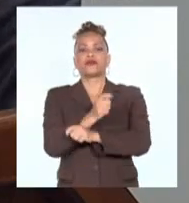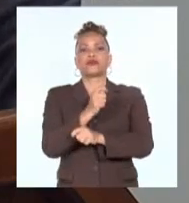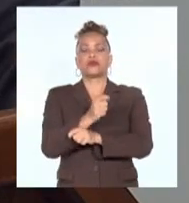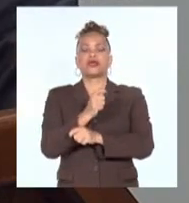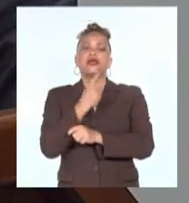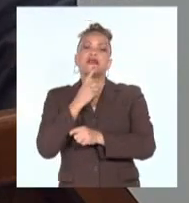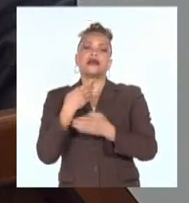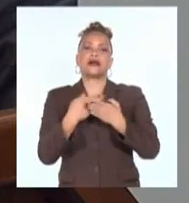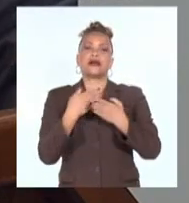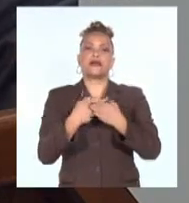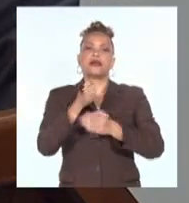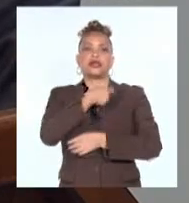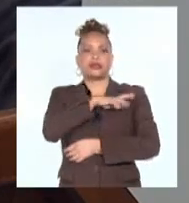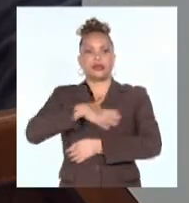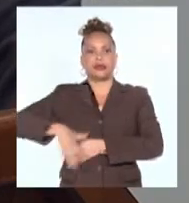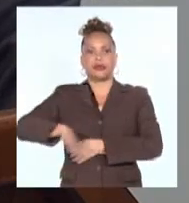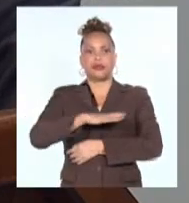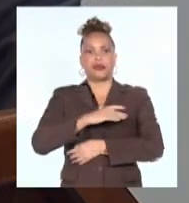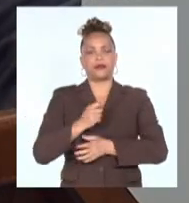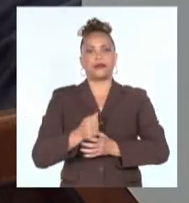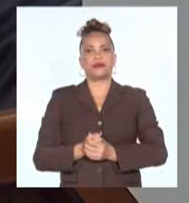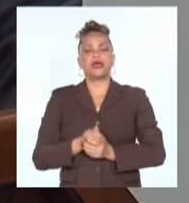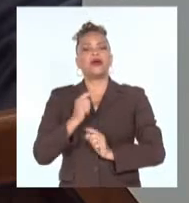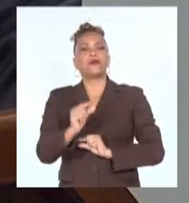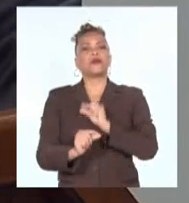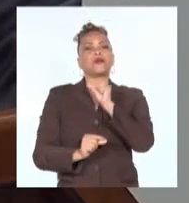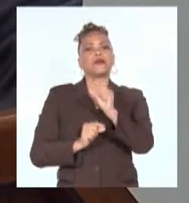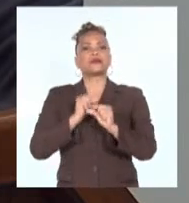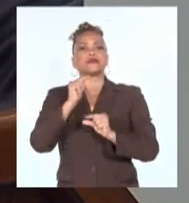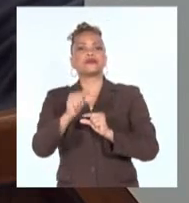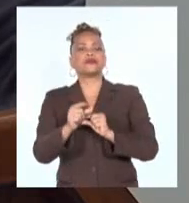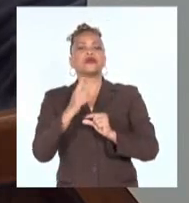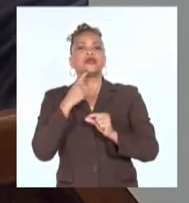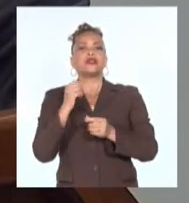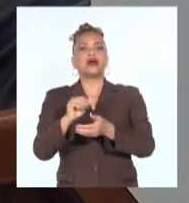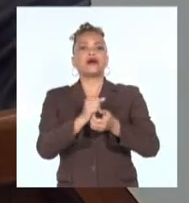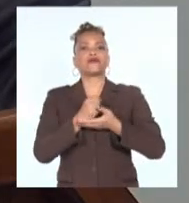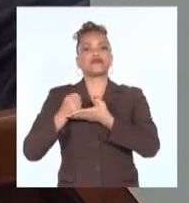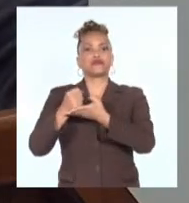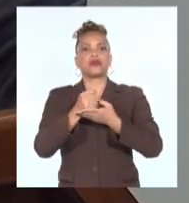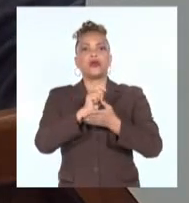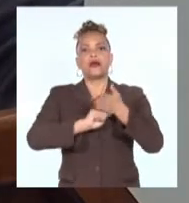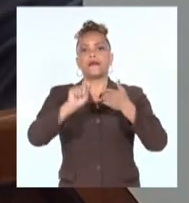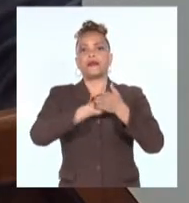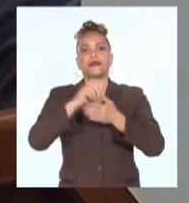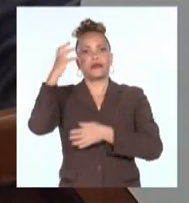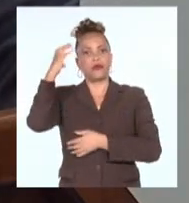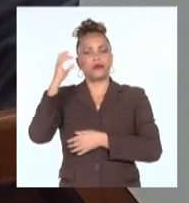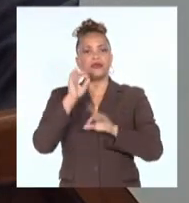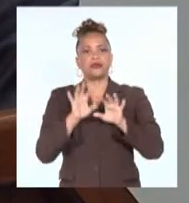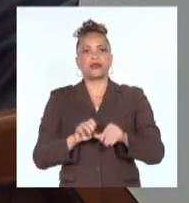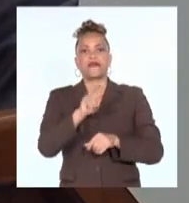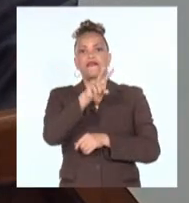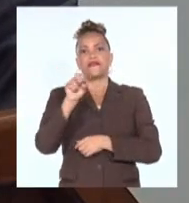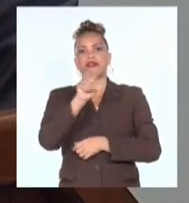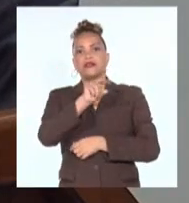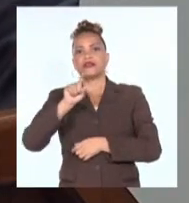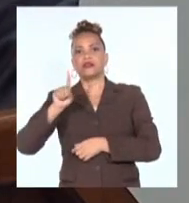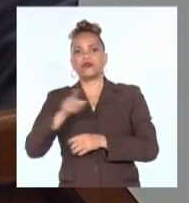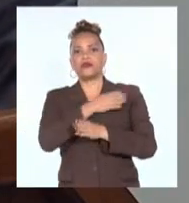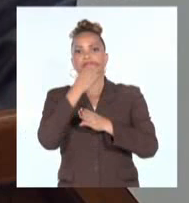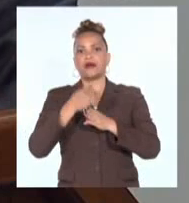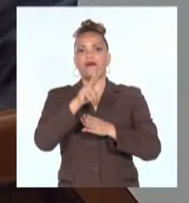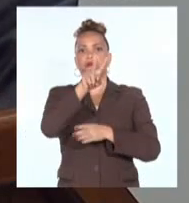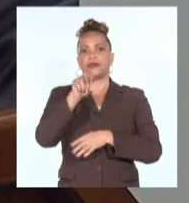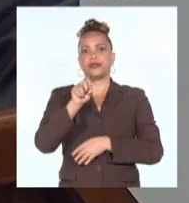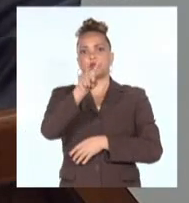públicas. De tal forma, se ha avanzado en la consolidación del Plan de Gobierno Digital 2021-2026